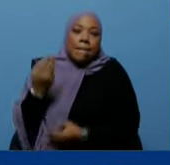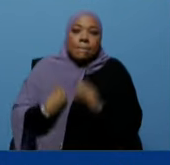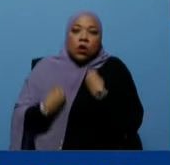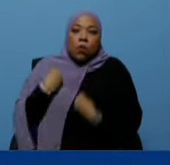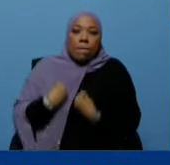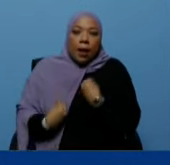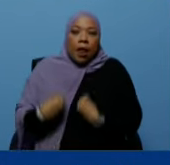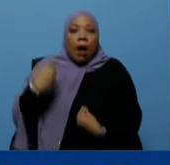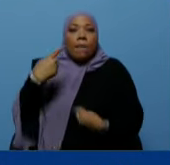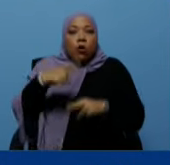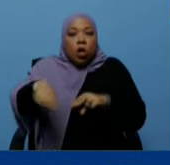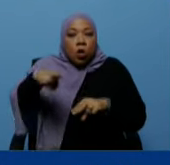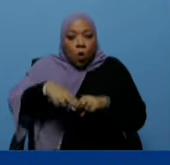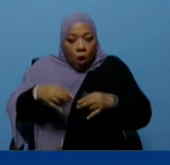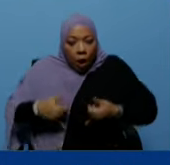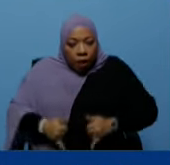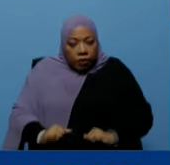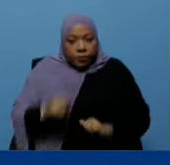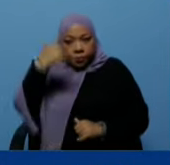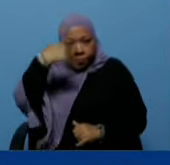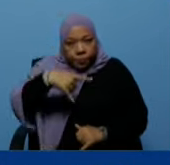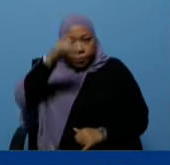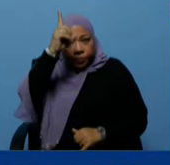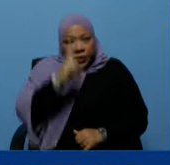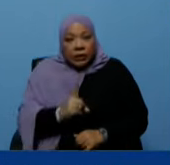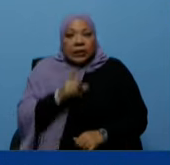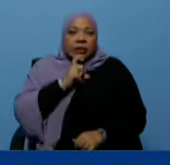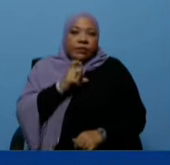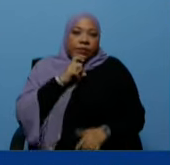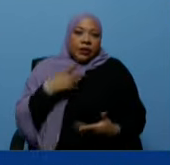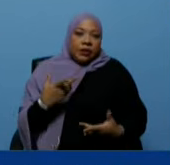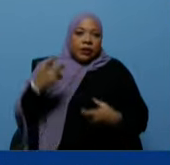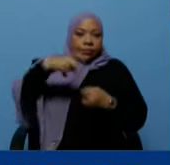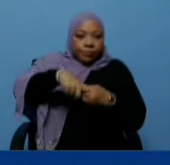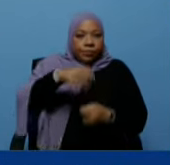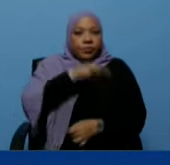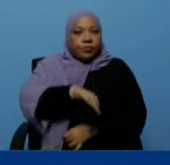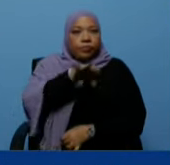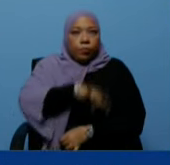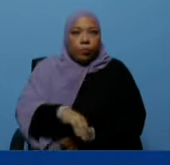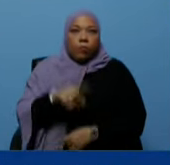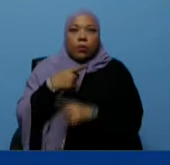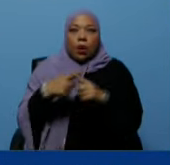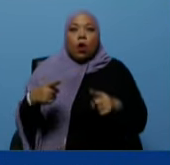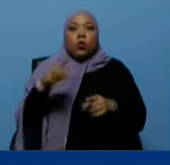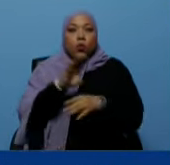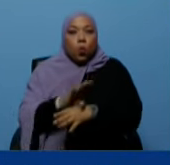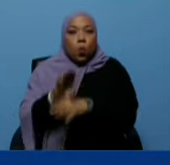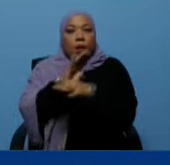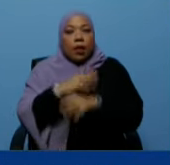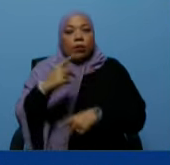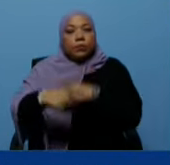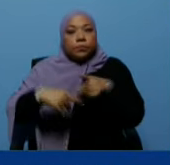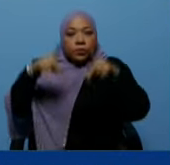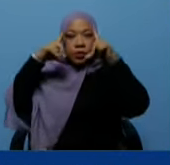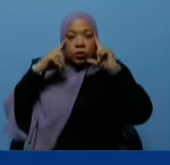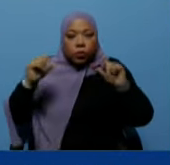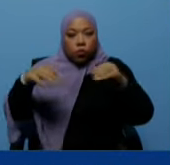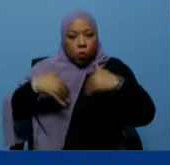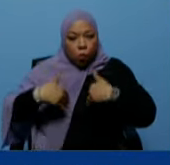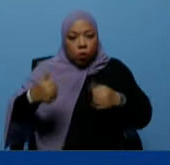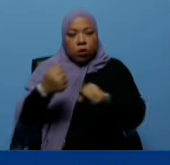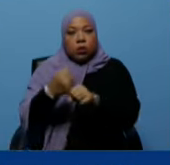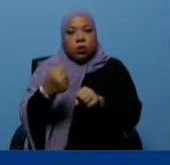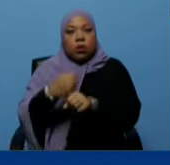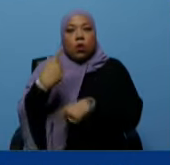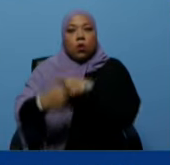y se van a desarrollar como debe de ser, en un ambiente de paz, de tranquilidad, cuidados por profesionales de la salud